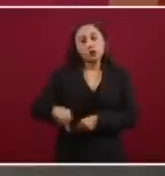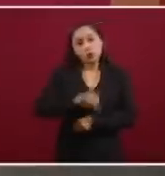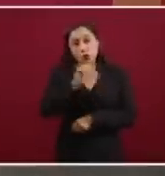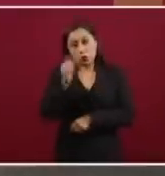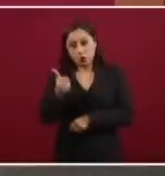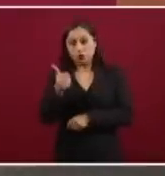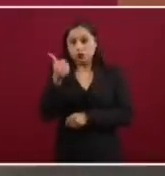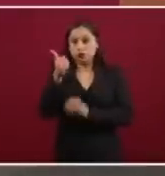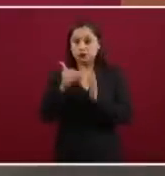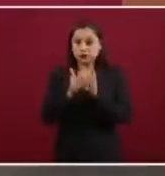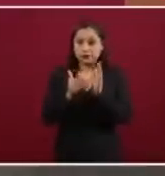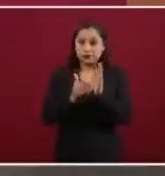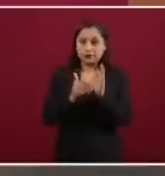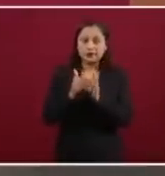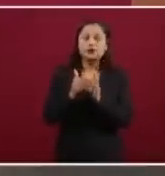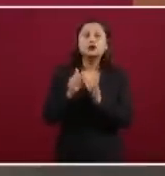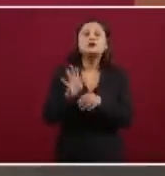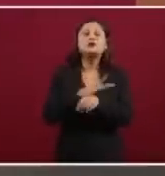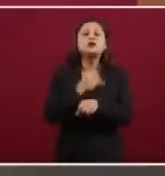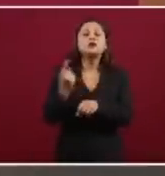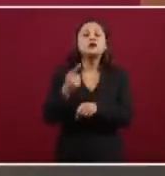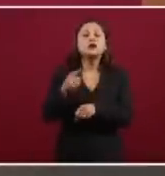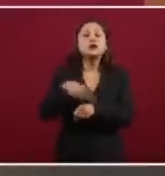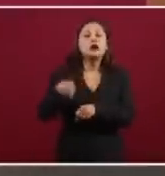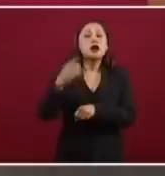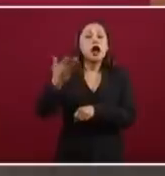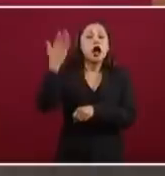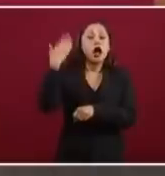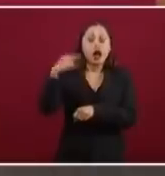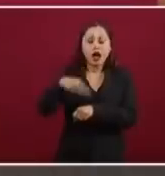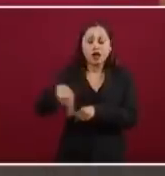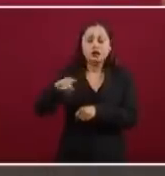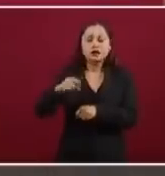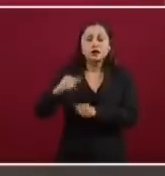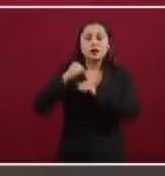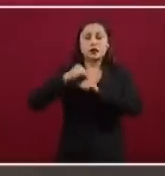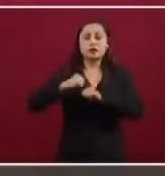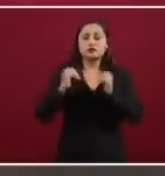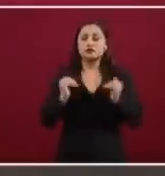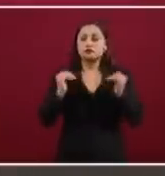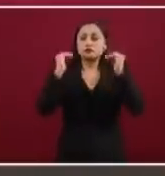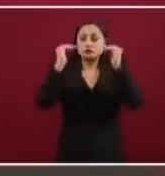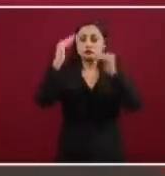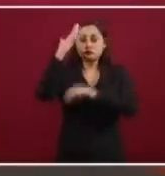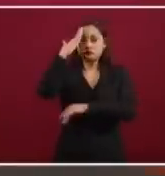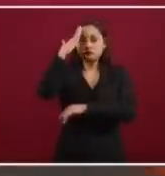porque ya no hay la caja de ahorro especial para los altos funcionarios públicos.